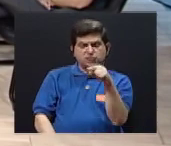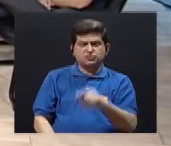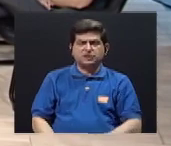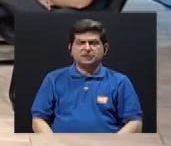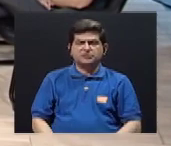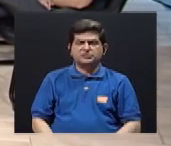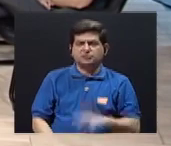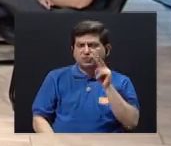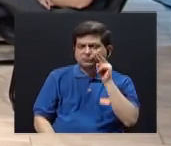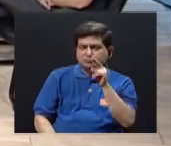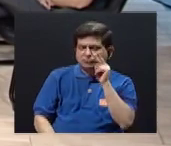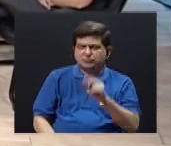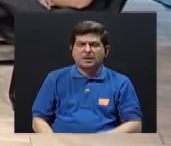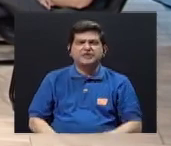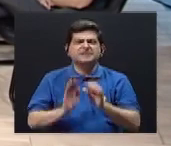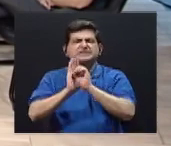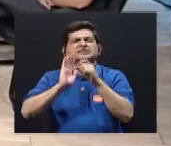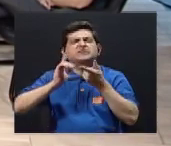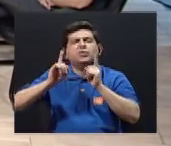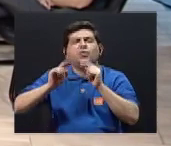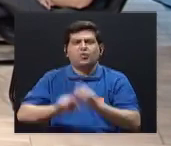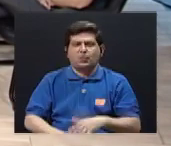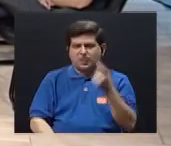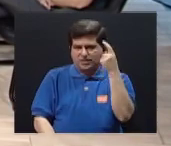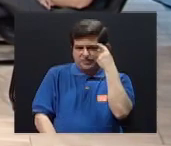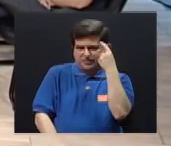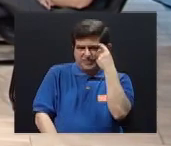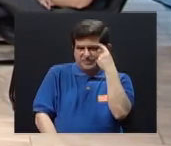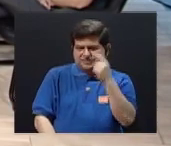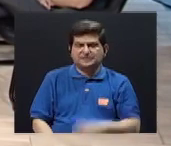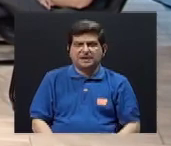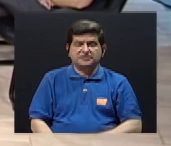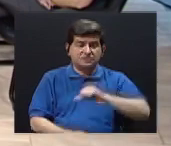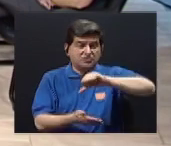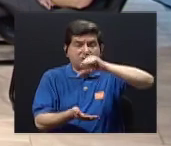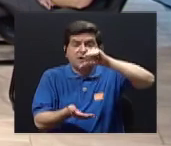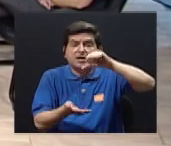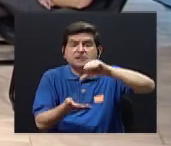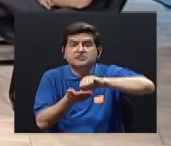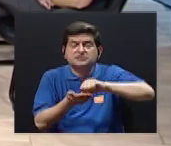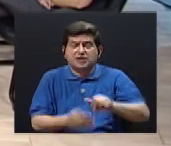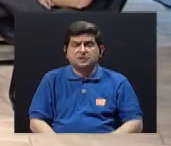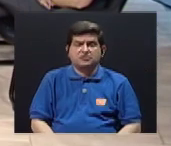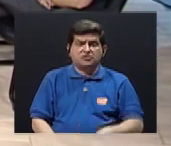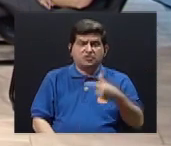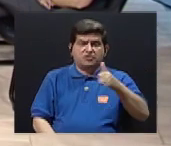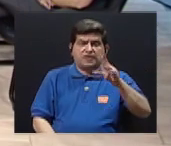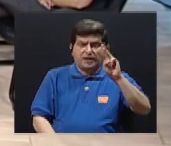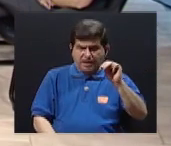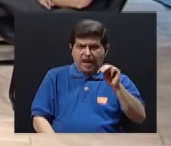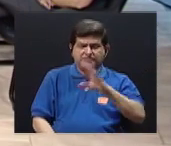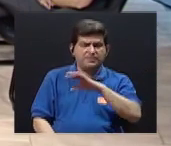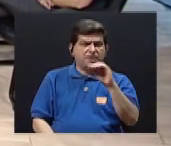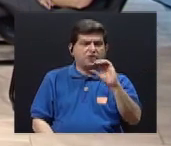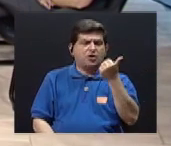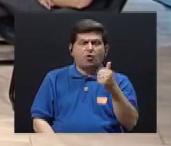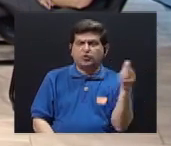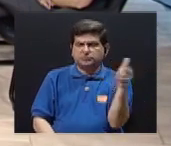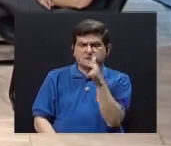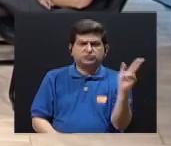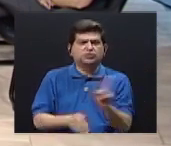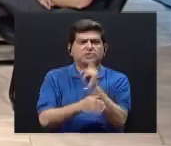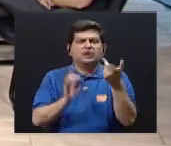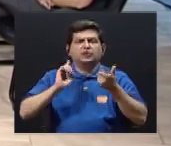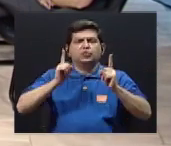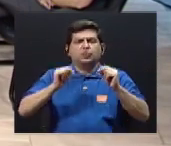visualizando, con qué íconos, por ejemplo, del centro, del, del Gran Área Metropolitana y qué otras imágenes